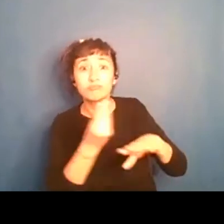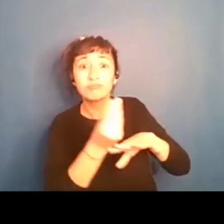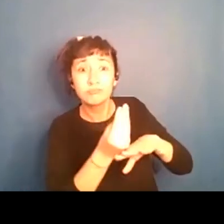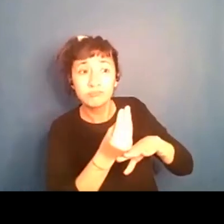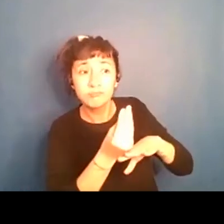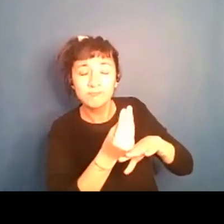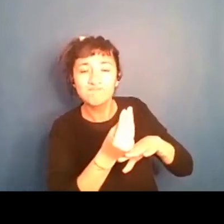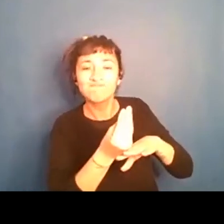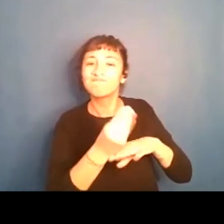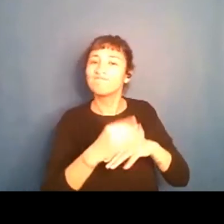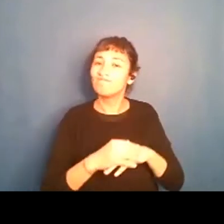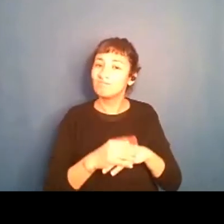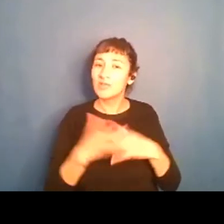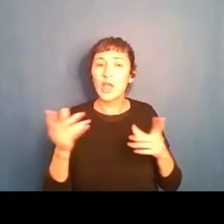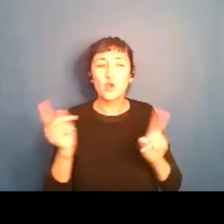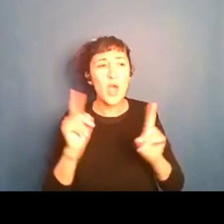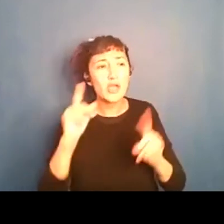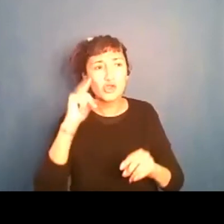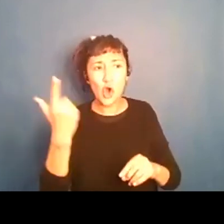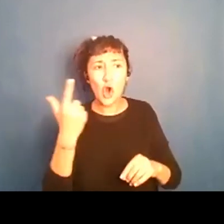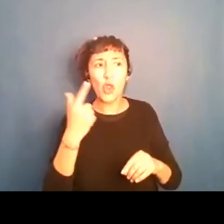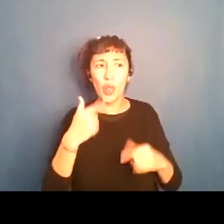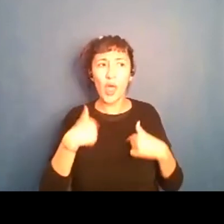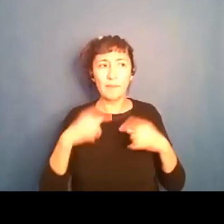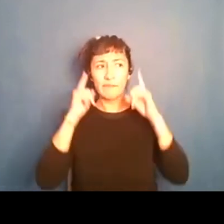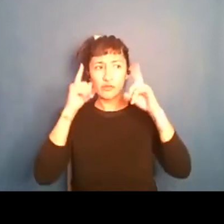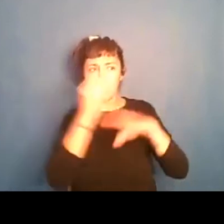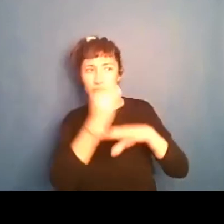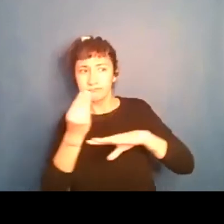que no es sorda y está ocupando esos lugares, ¿no?